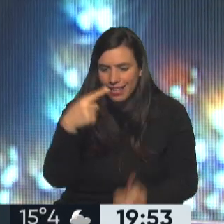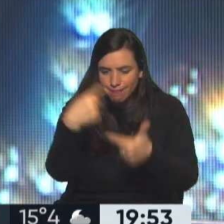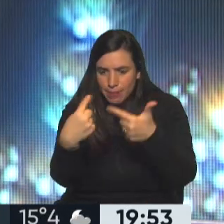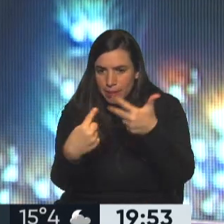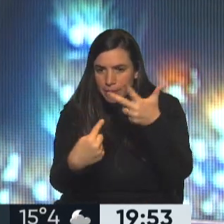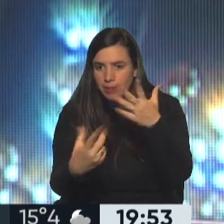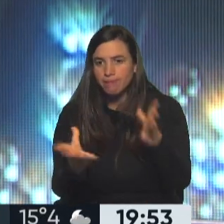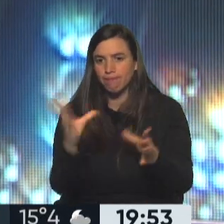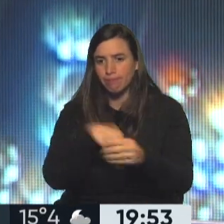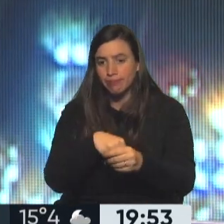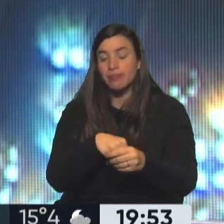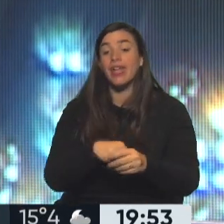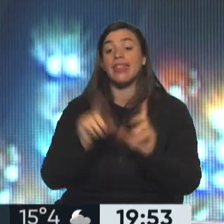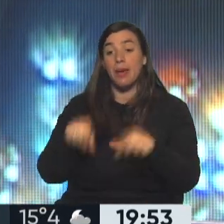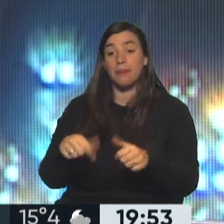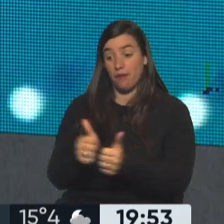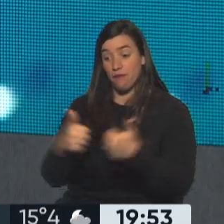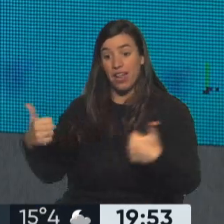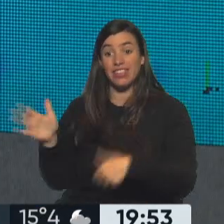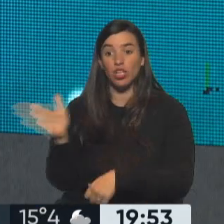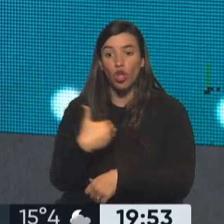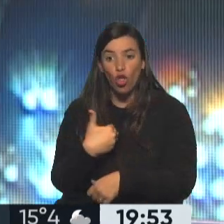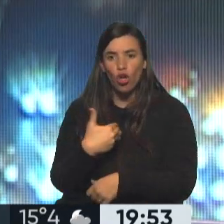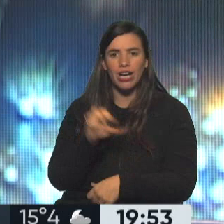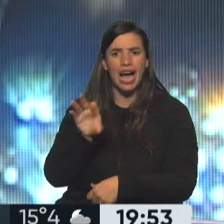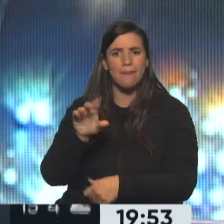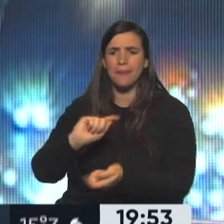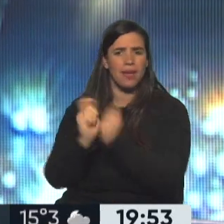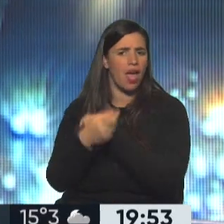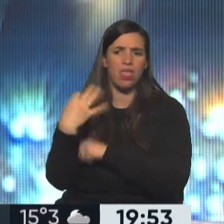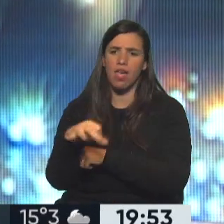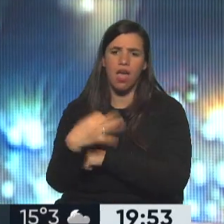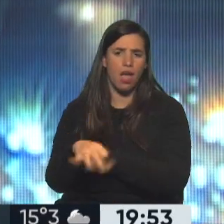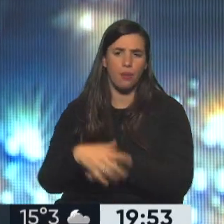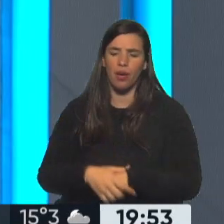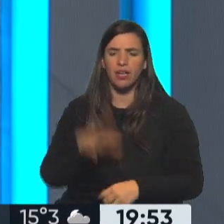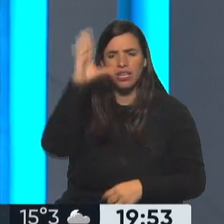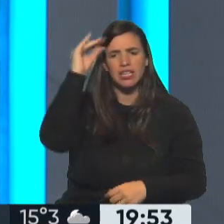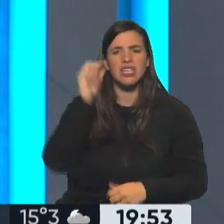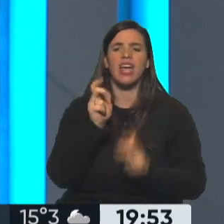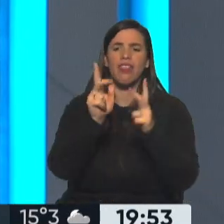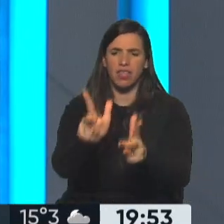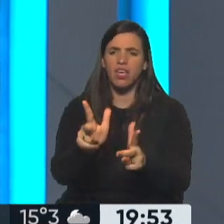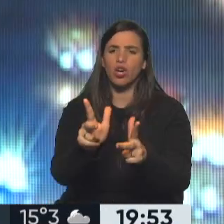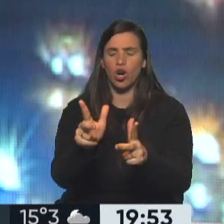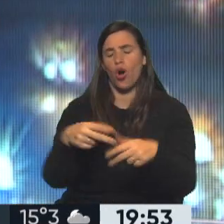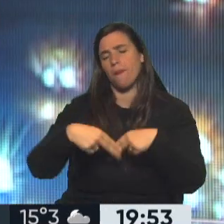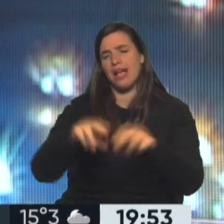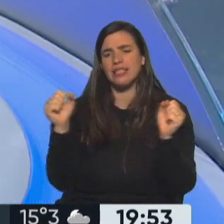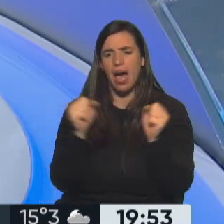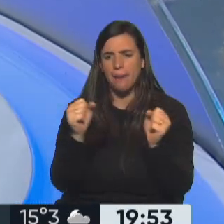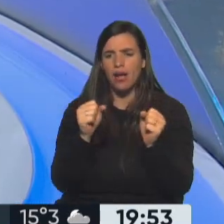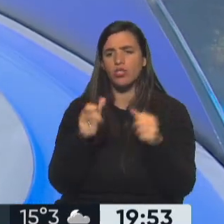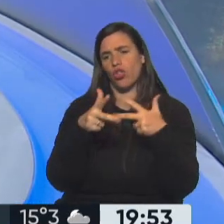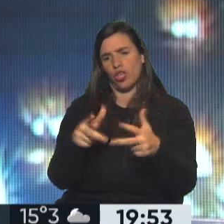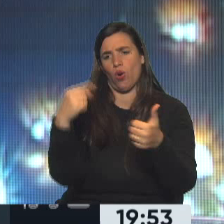también tiene que cambiar de nombre. Tiene que el programa, Cristina ya dijo 4 ejes en Plaza de Mayo. ¿Grabois está